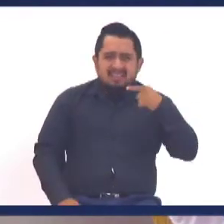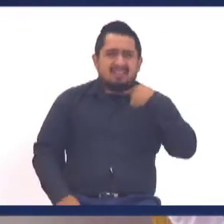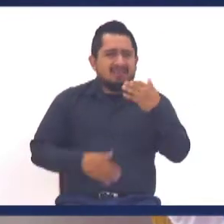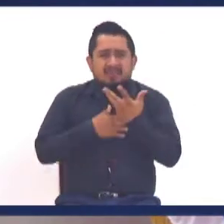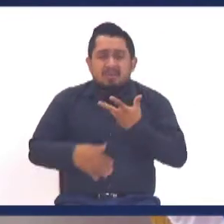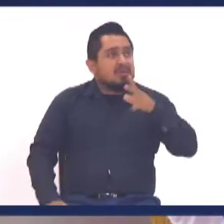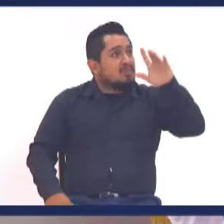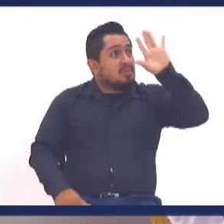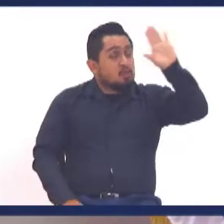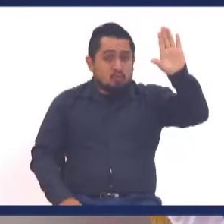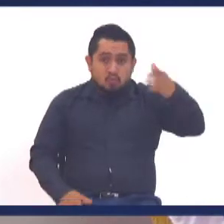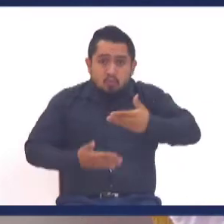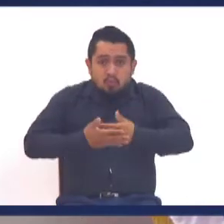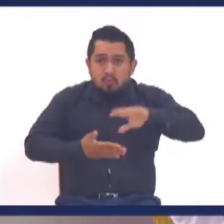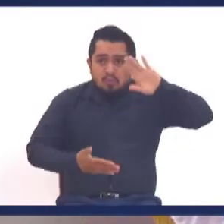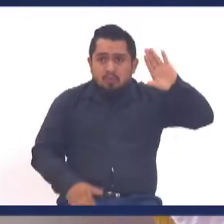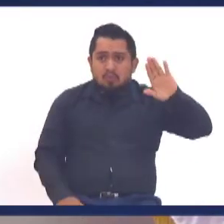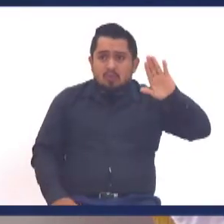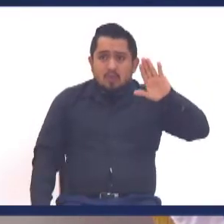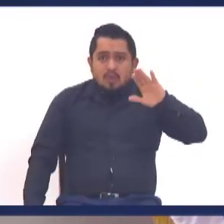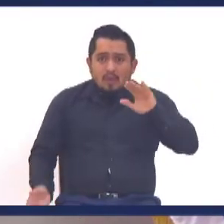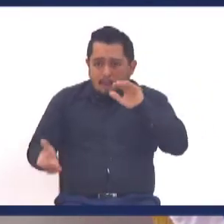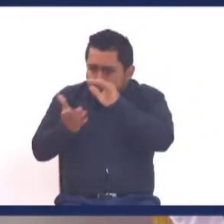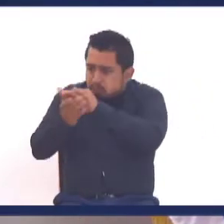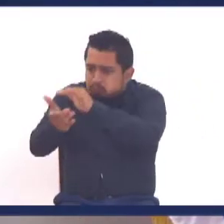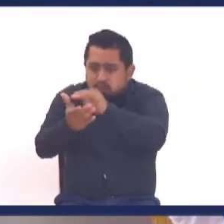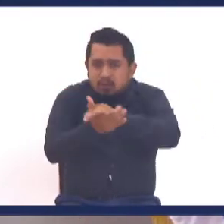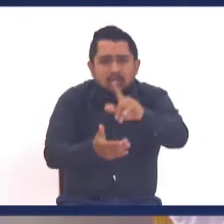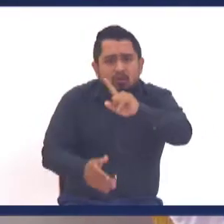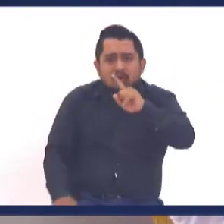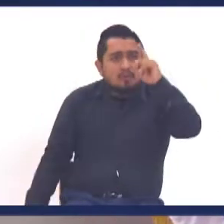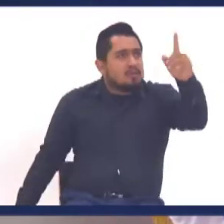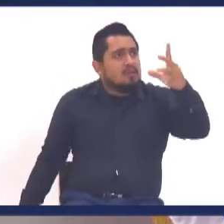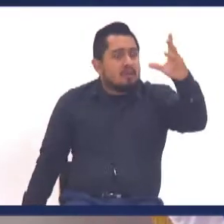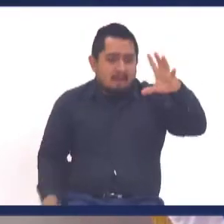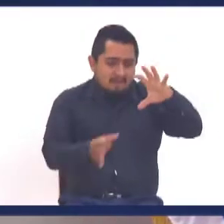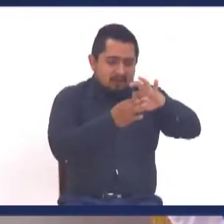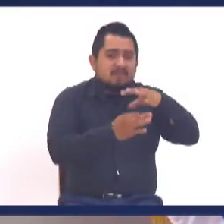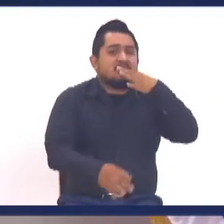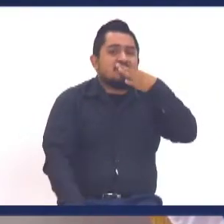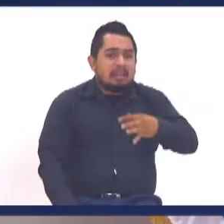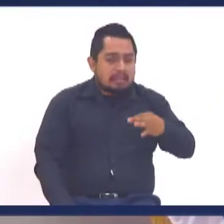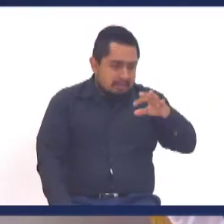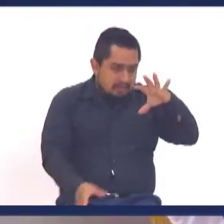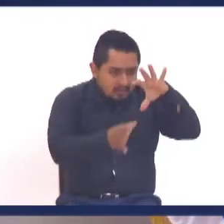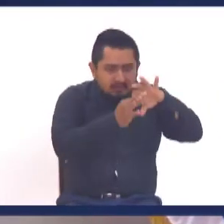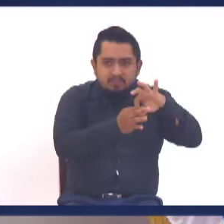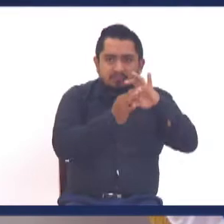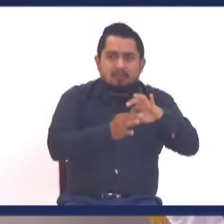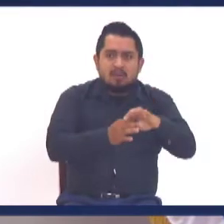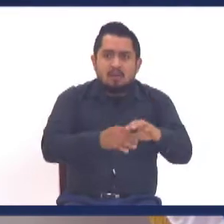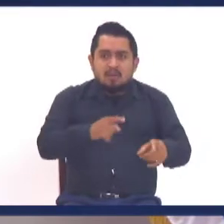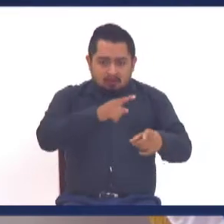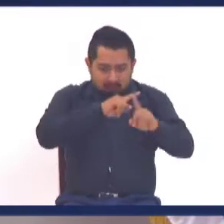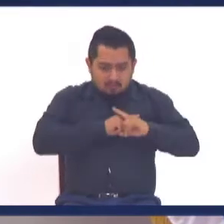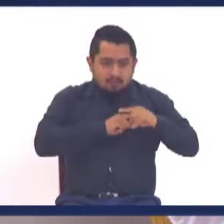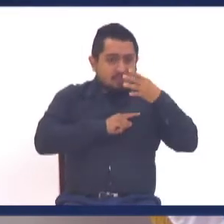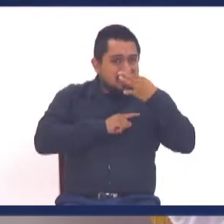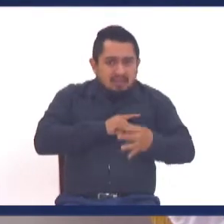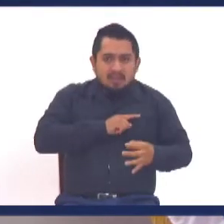somos de cristo no estamos casados con ninguna bandera estamos casados con la verdad estamos casados con el cristianismo